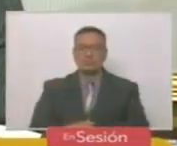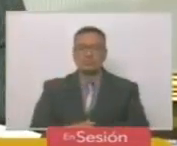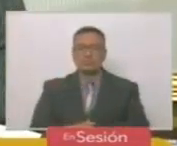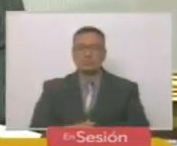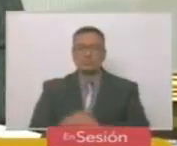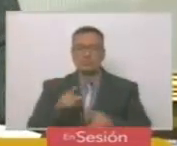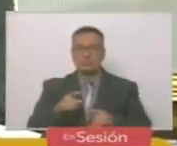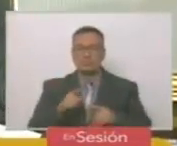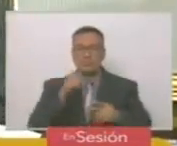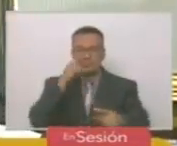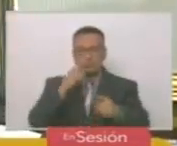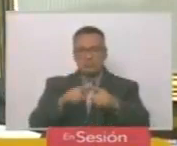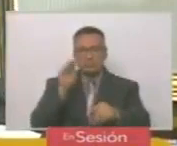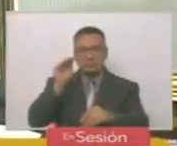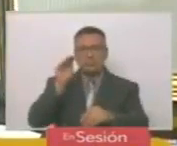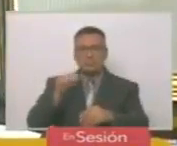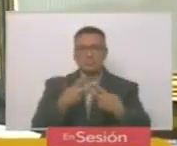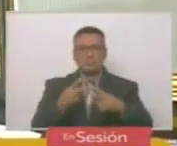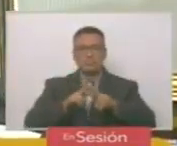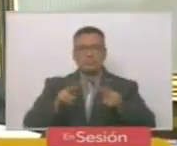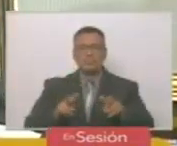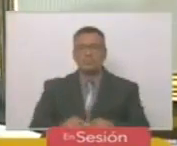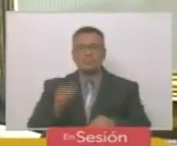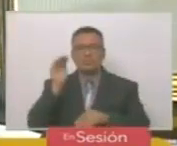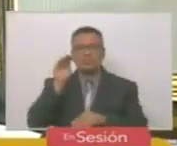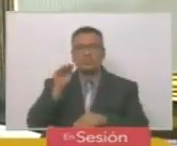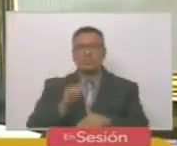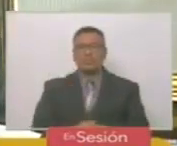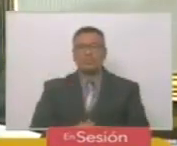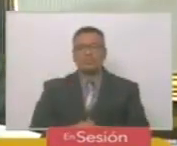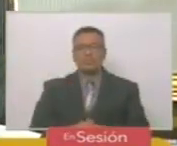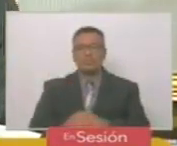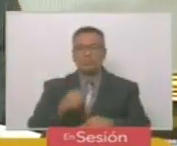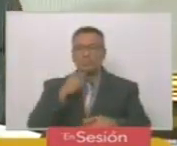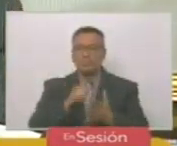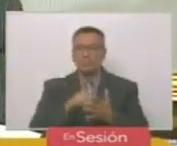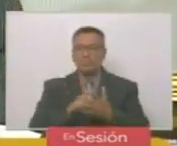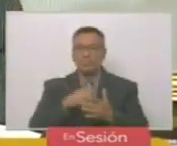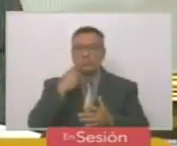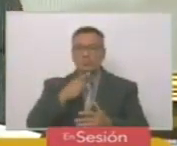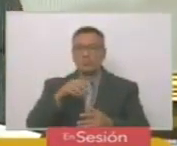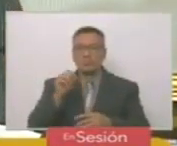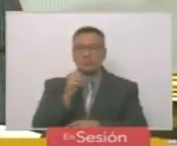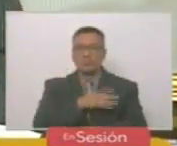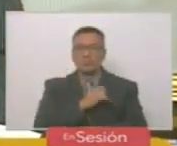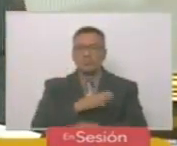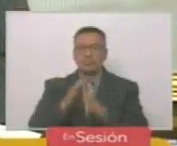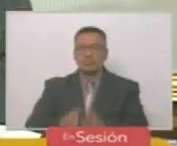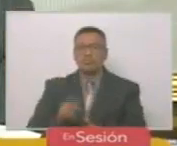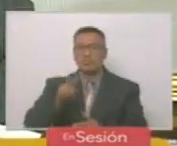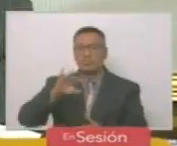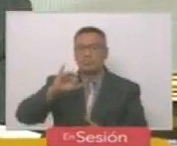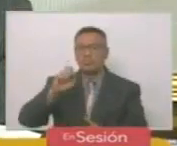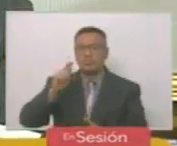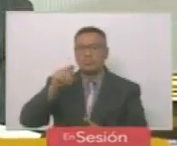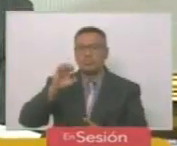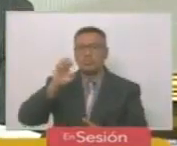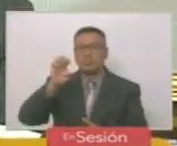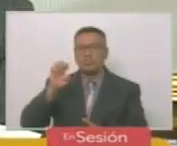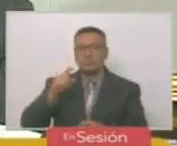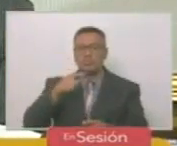para apuntar a un futuro de paz y un futuro donde el acento, como dijo el gran poeta chileno Vicente Huidobro, el acento